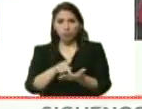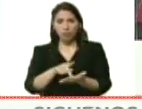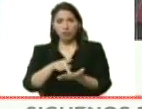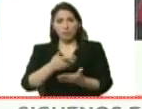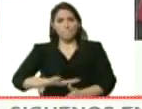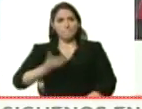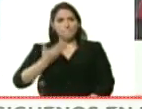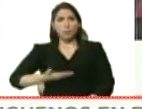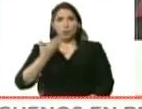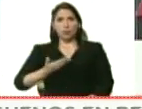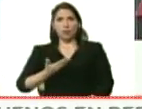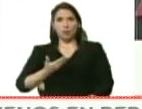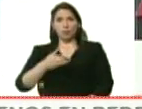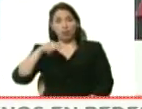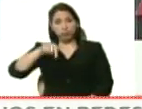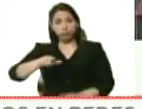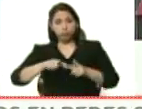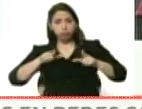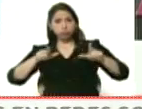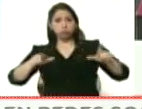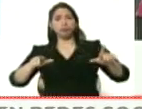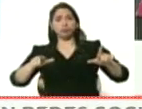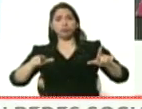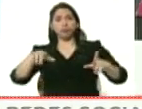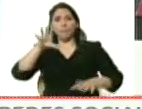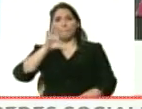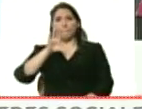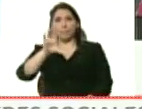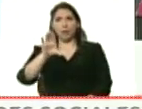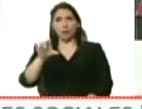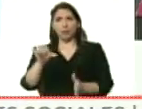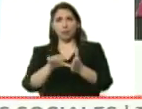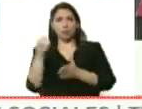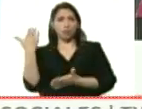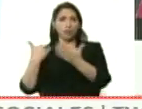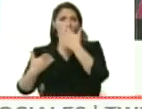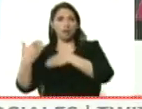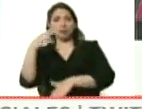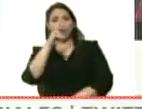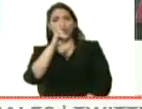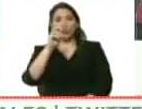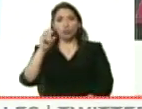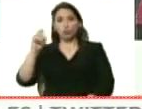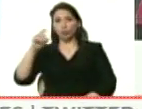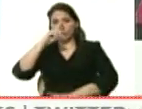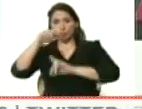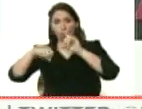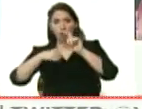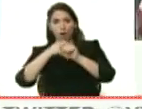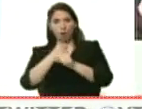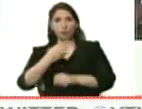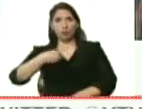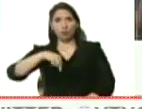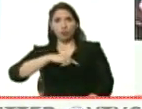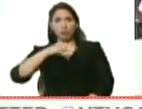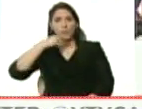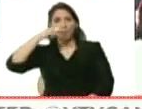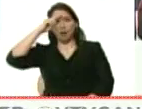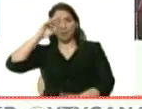sagrado, altar de la patria, donde hace 200 años se encontraba nuestro padre